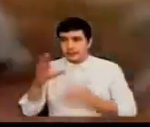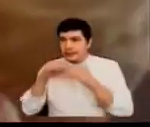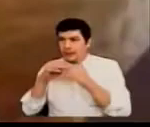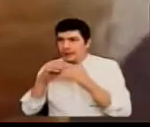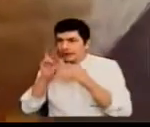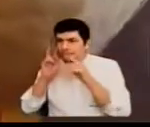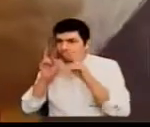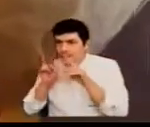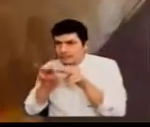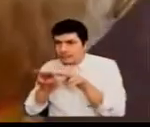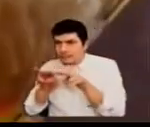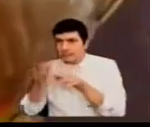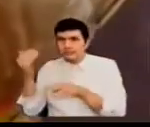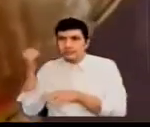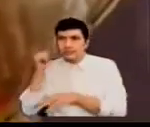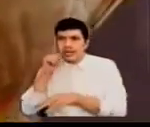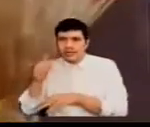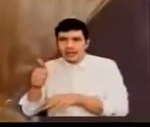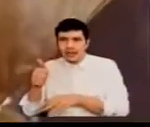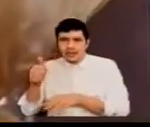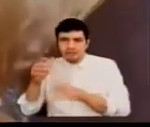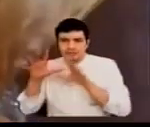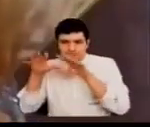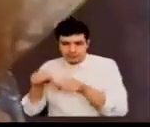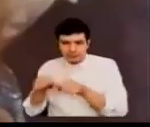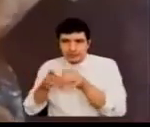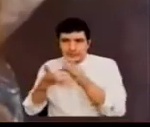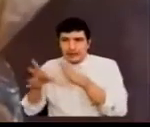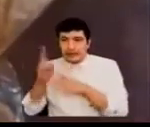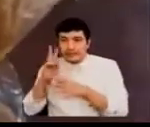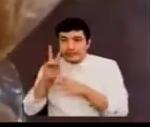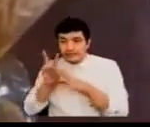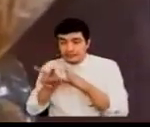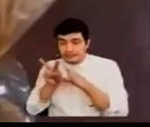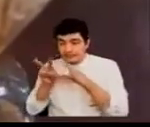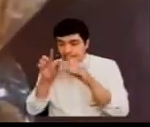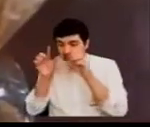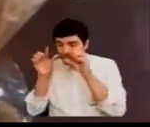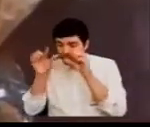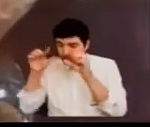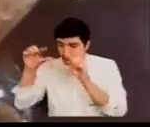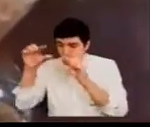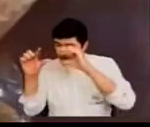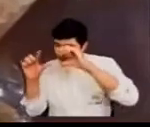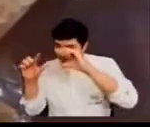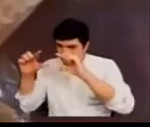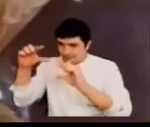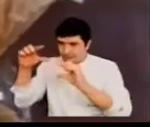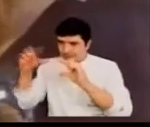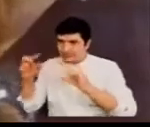cuenta, mire, ya tiene moho, ya tiene puntos verdes.